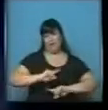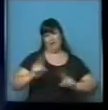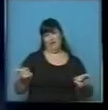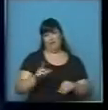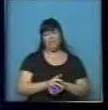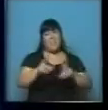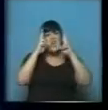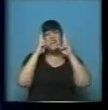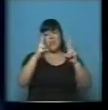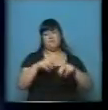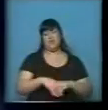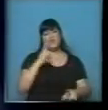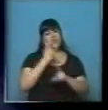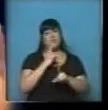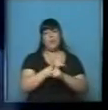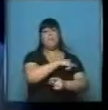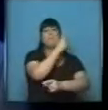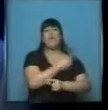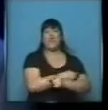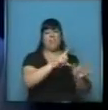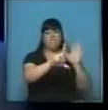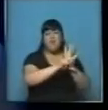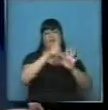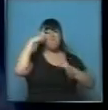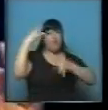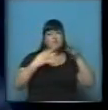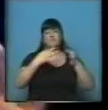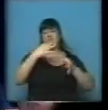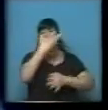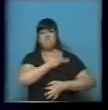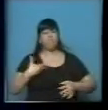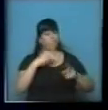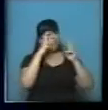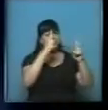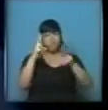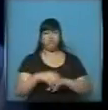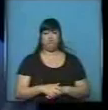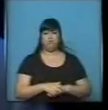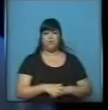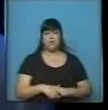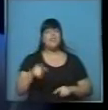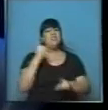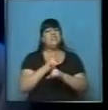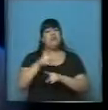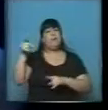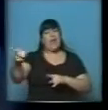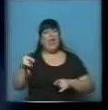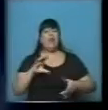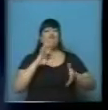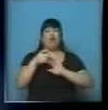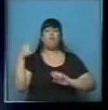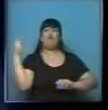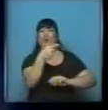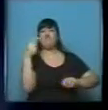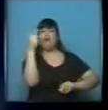a la independencia de los poderes. He hecho un culto a dejar en manos de la oposición todos los organismos de control